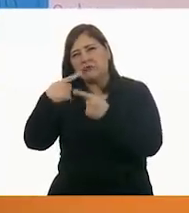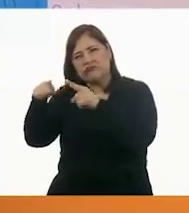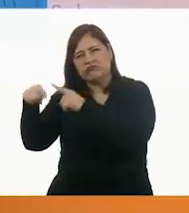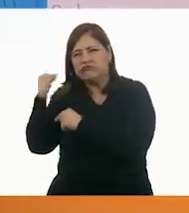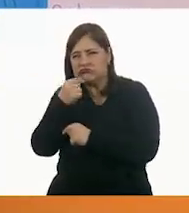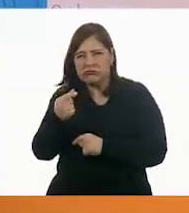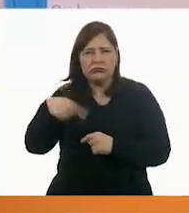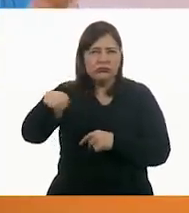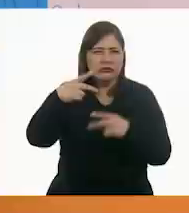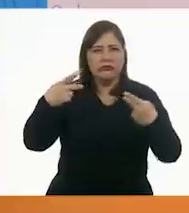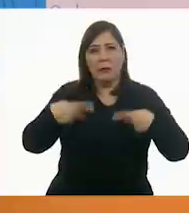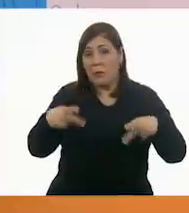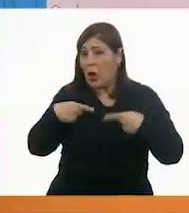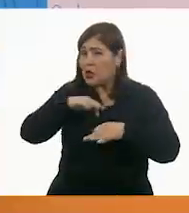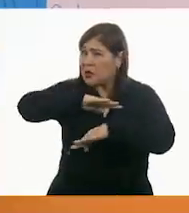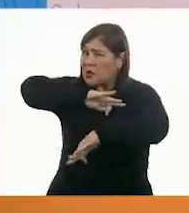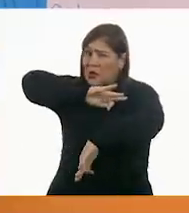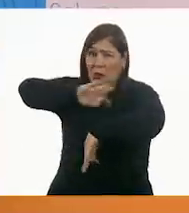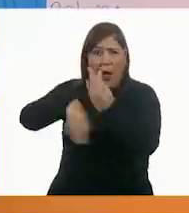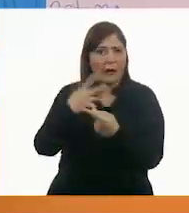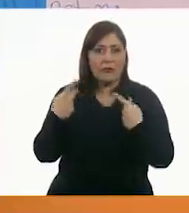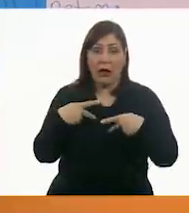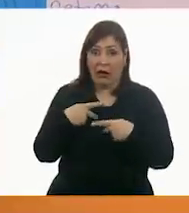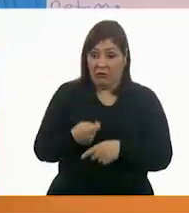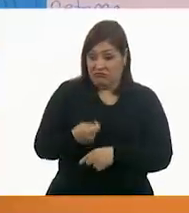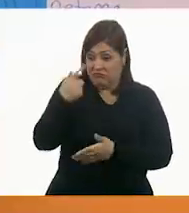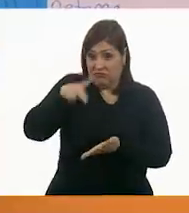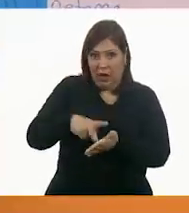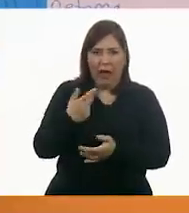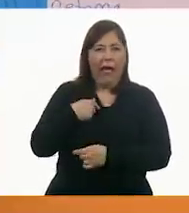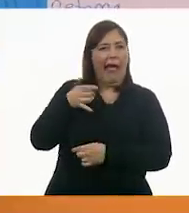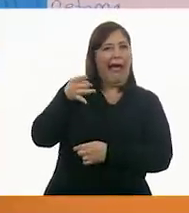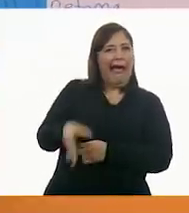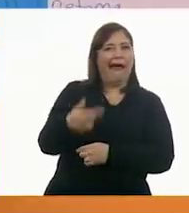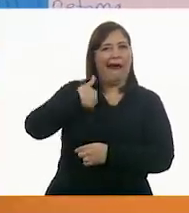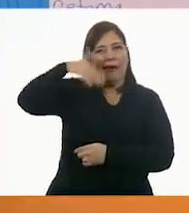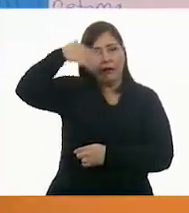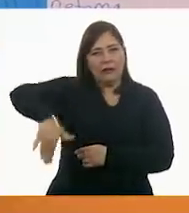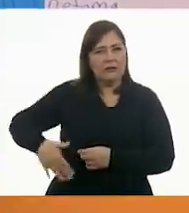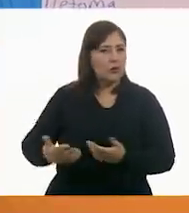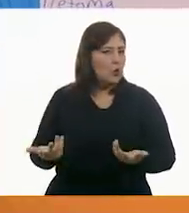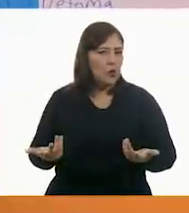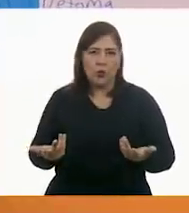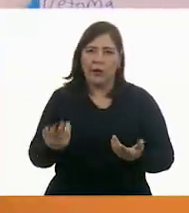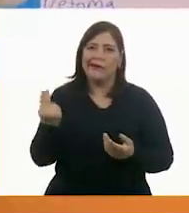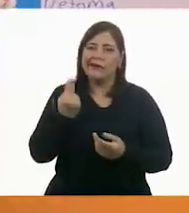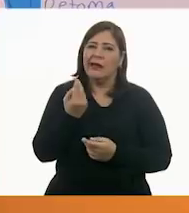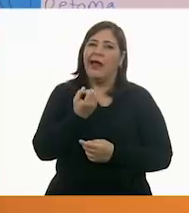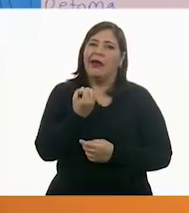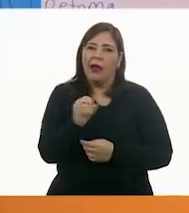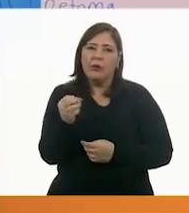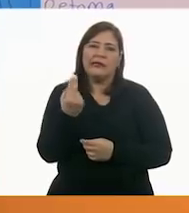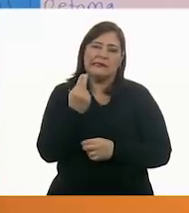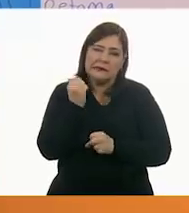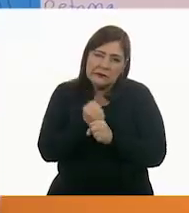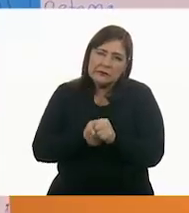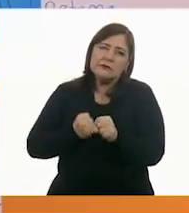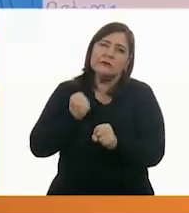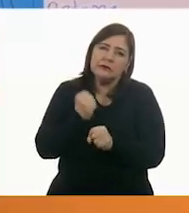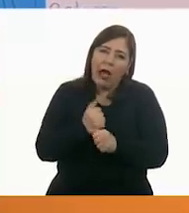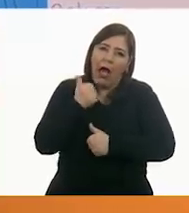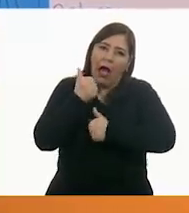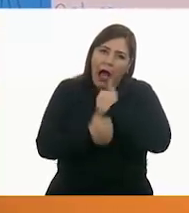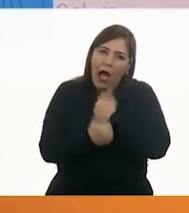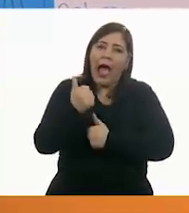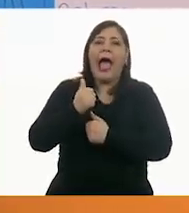Lili, Fili, todo mundo no le sale a la primera, ¿verdad? Entonces, tienen que seguir intentando. Oye, ¿y